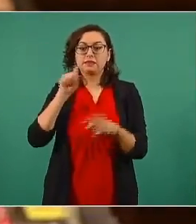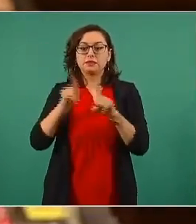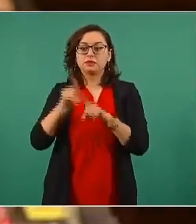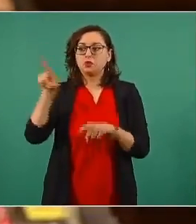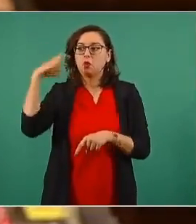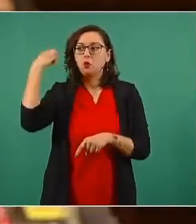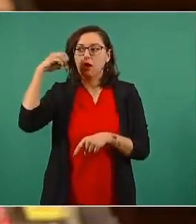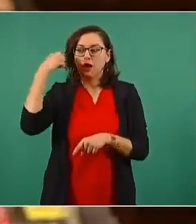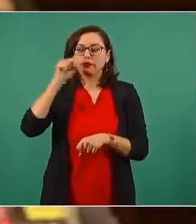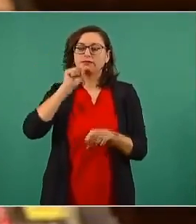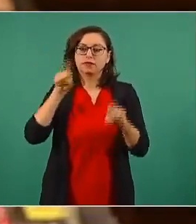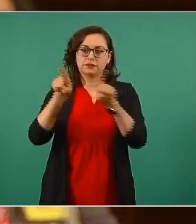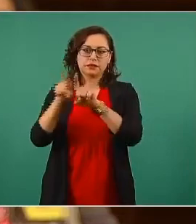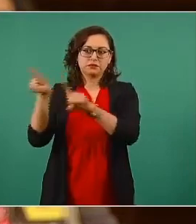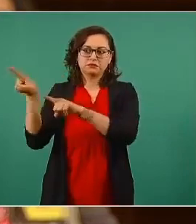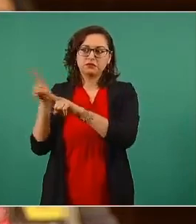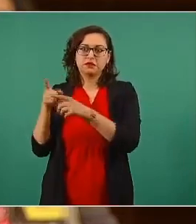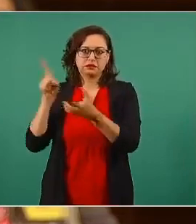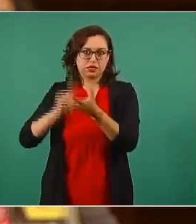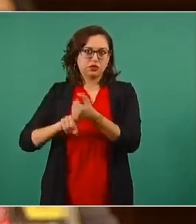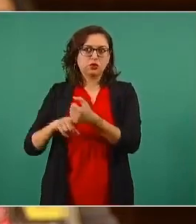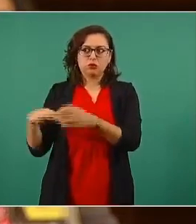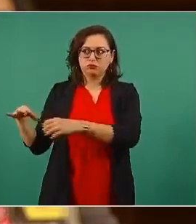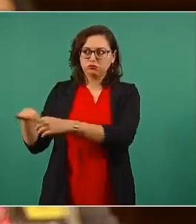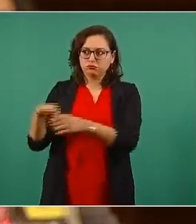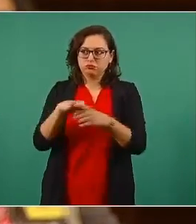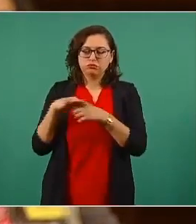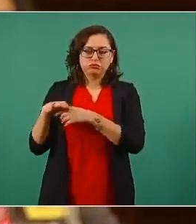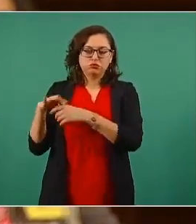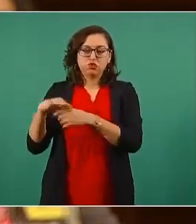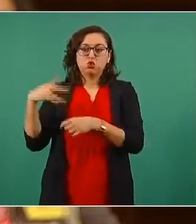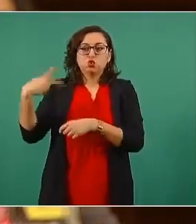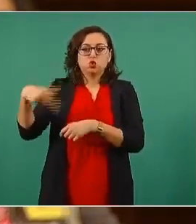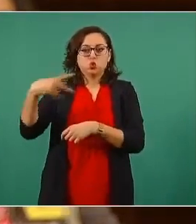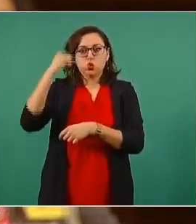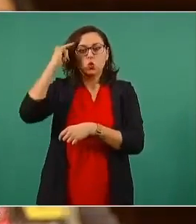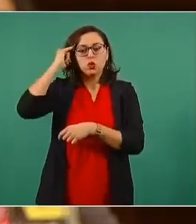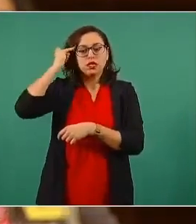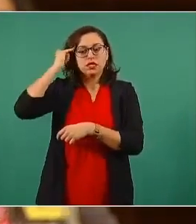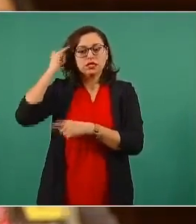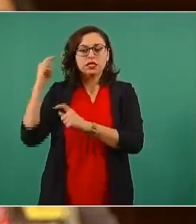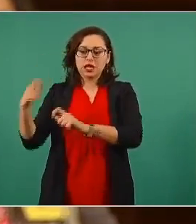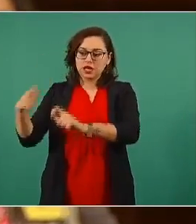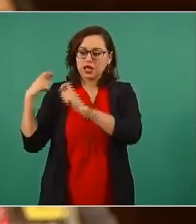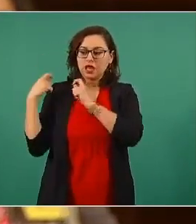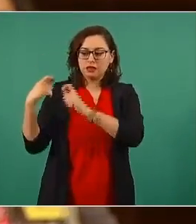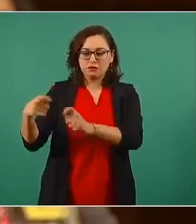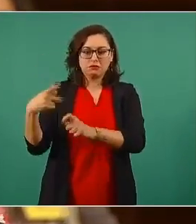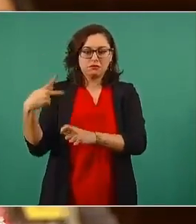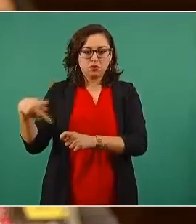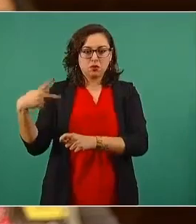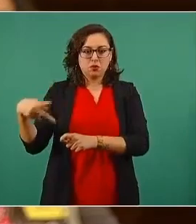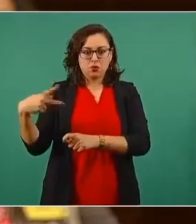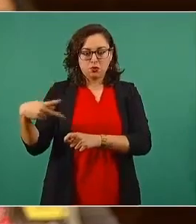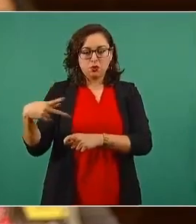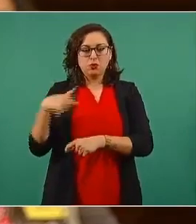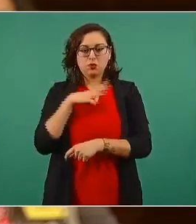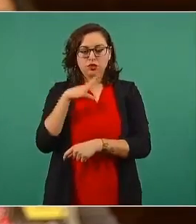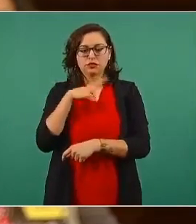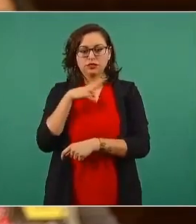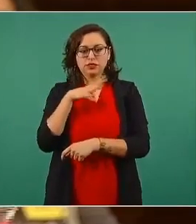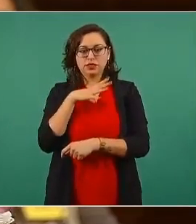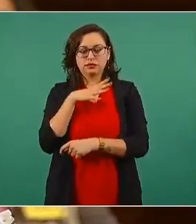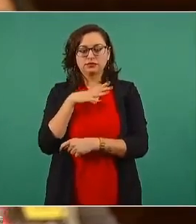ahí están en ese proceso algunos pueblos centrales de Chilón y Citalá, en Chiapas,